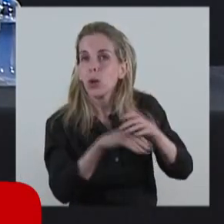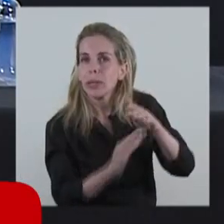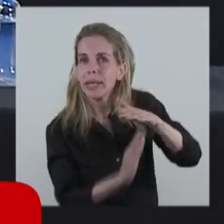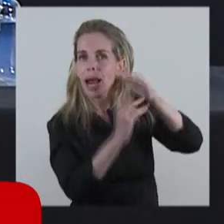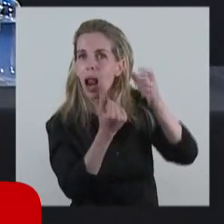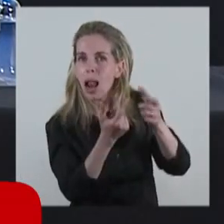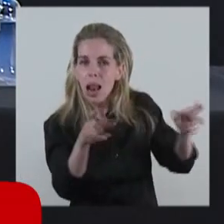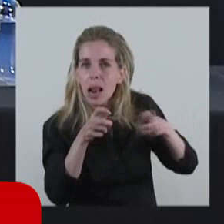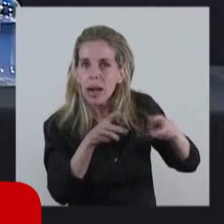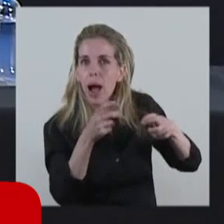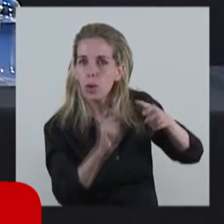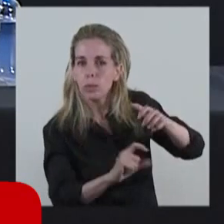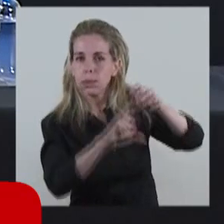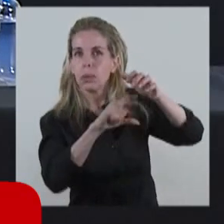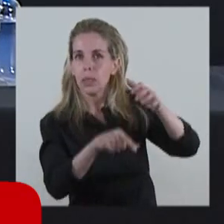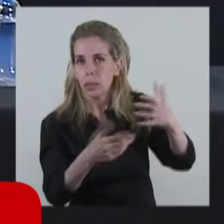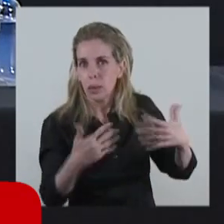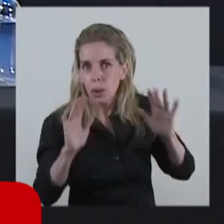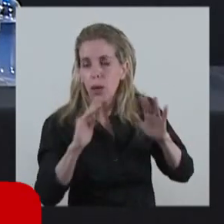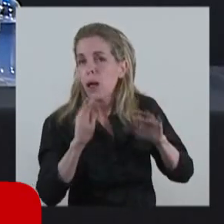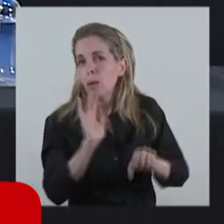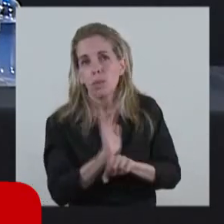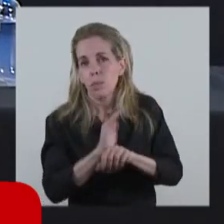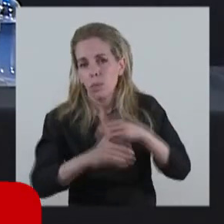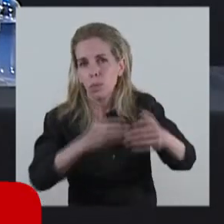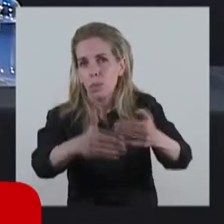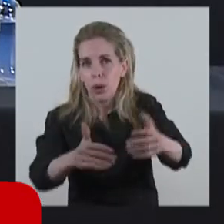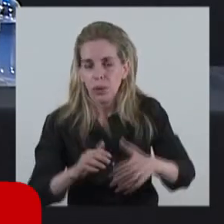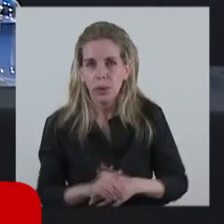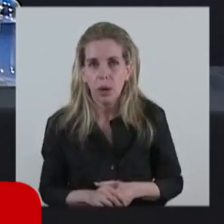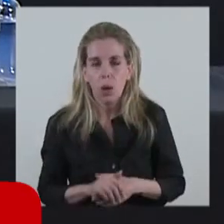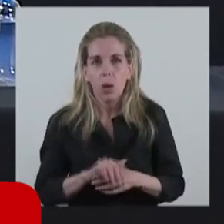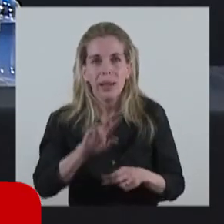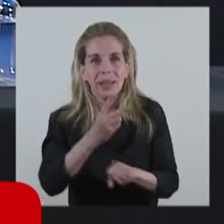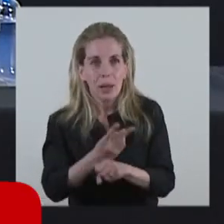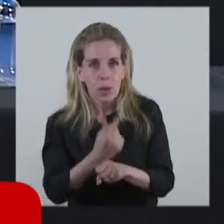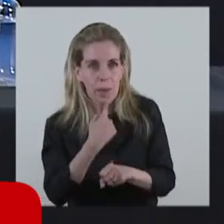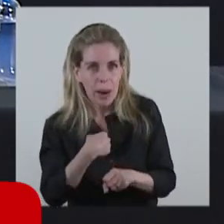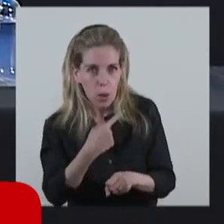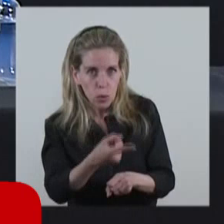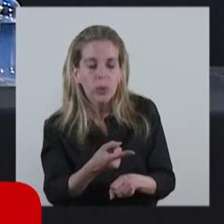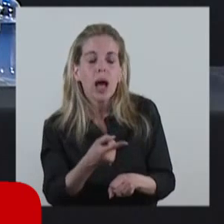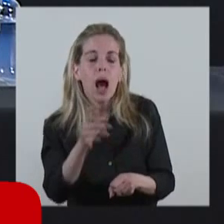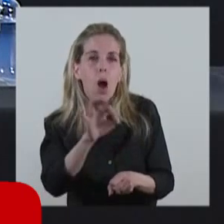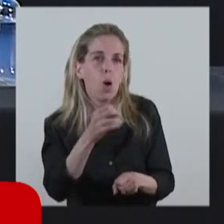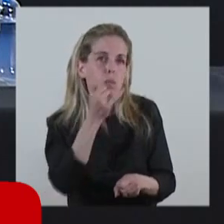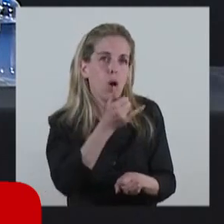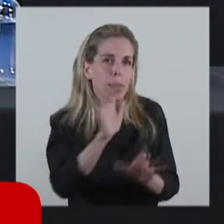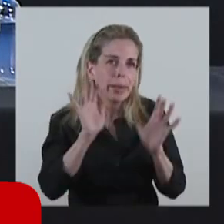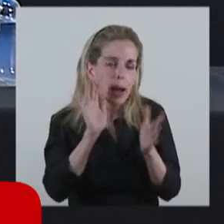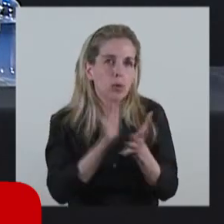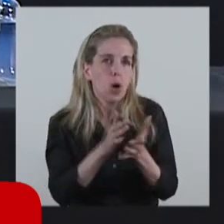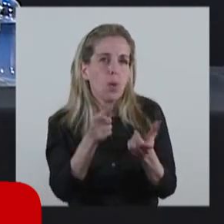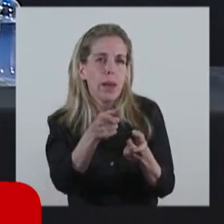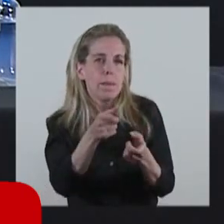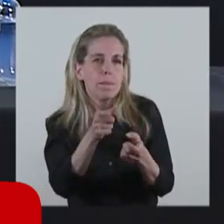internacionales lo vaya permitiendo. Esto es un proceso. En cuanto al segundo comentario o pregunta que refiere a las cifras